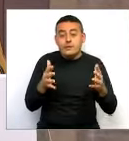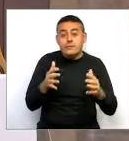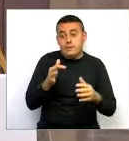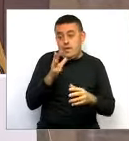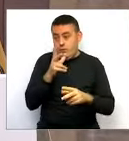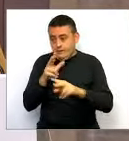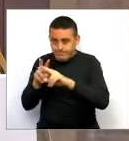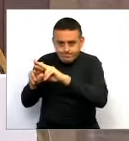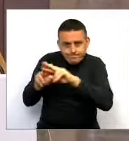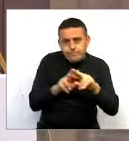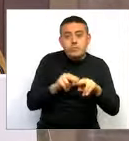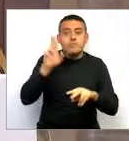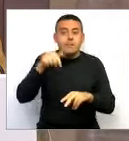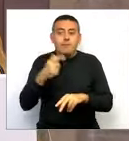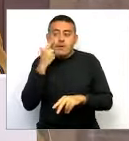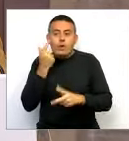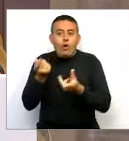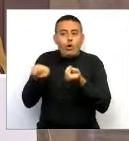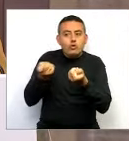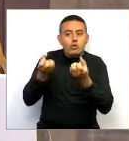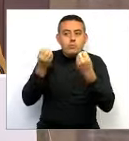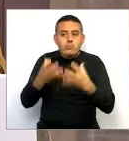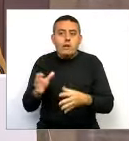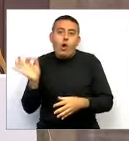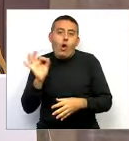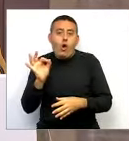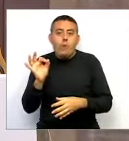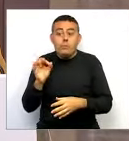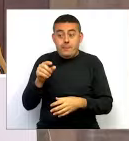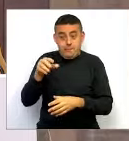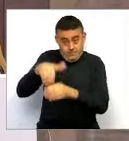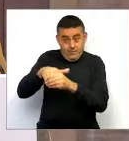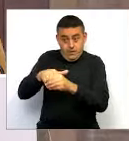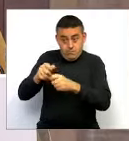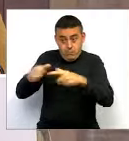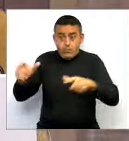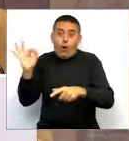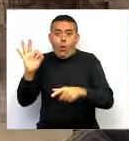controlado o ese origen ha tenido lugar fuera de la residencia